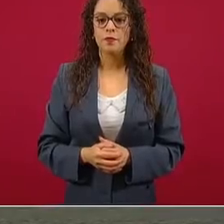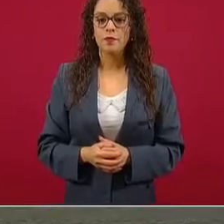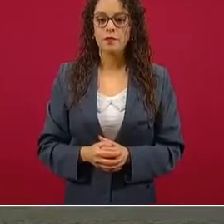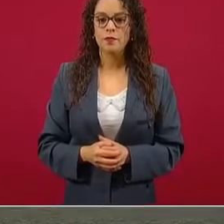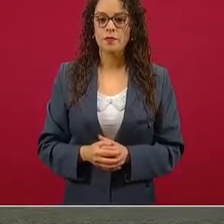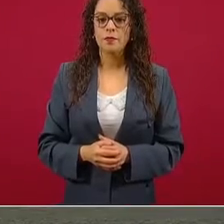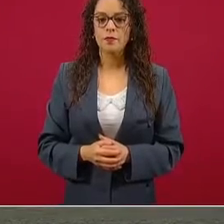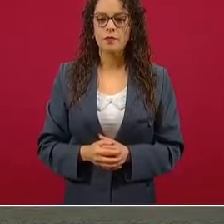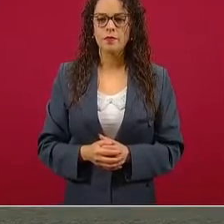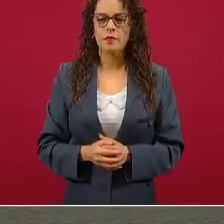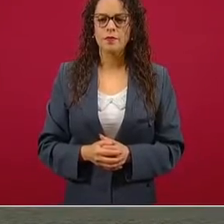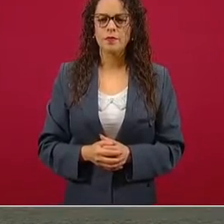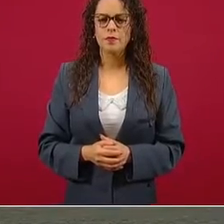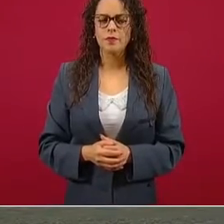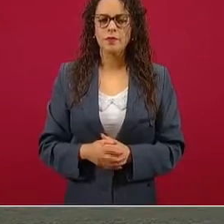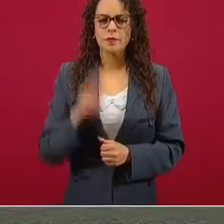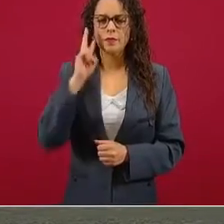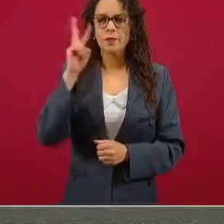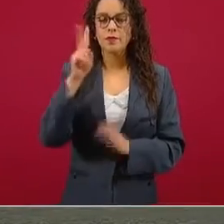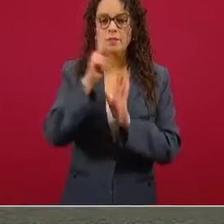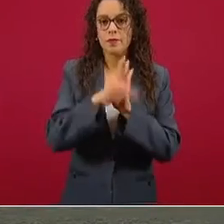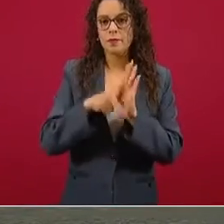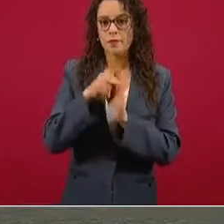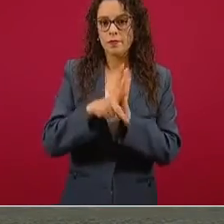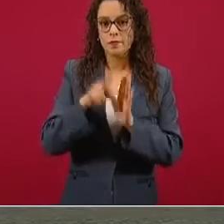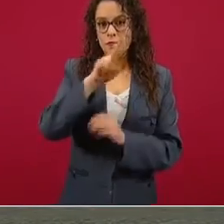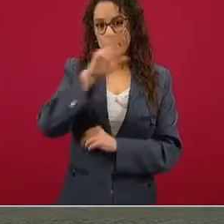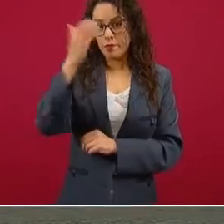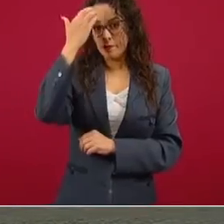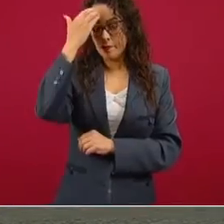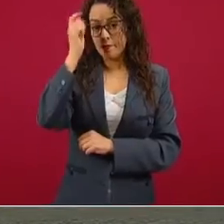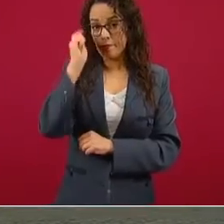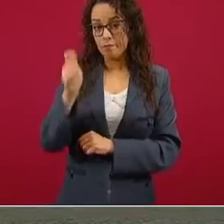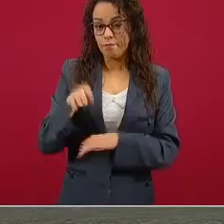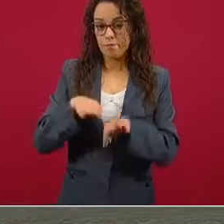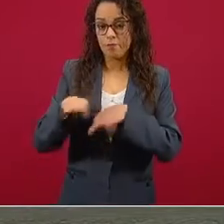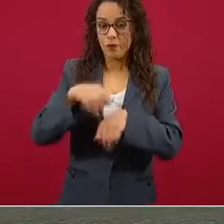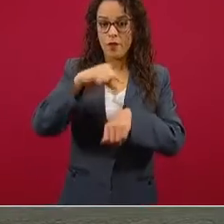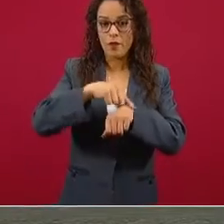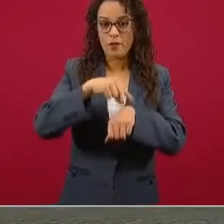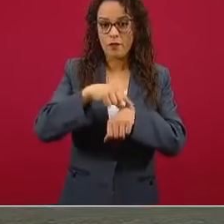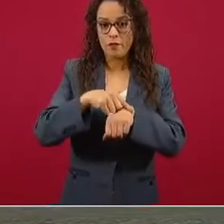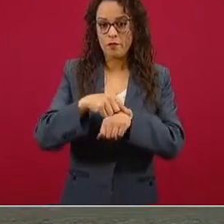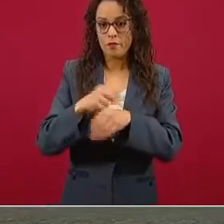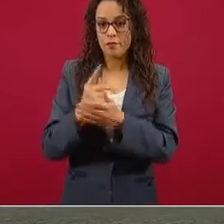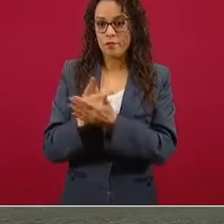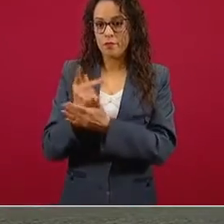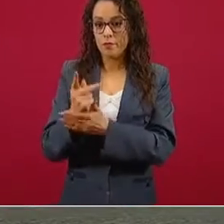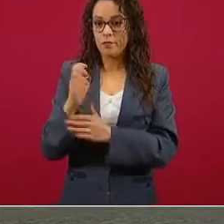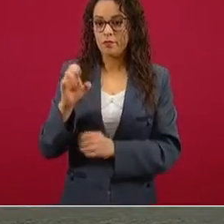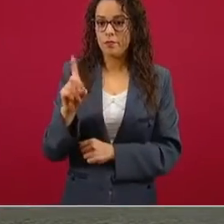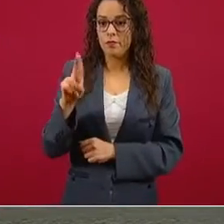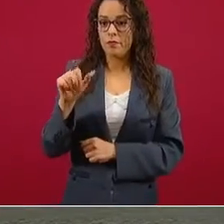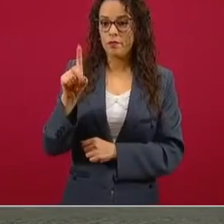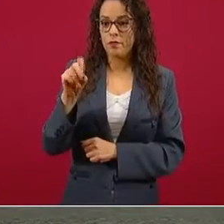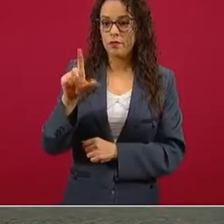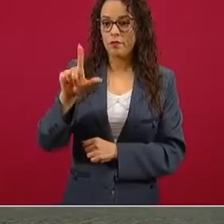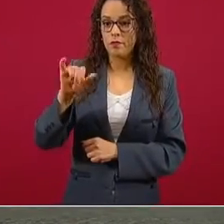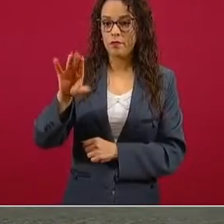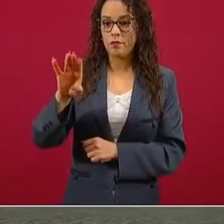Enseguida se proyectará el video semblanza del reconocimiento al mérito médico y condecoración Eduardo Liceaga.